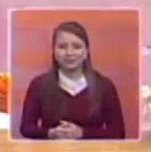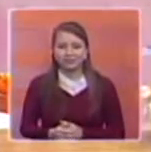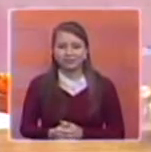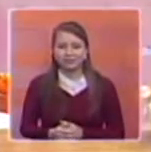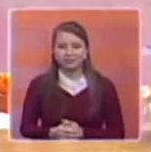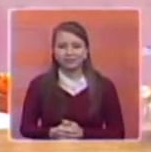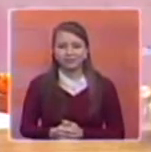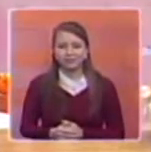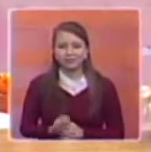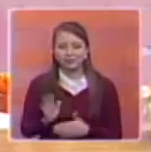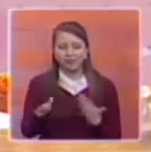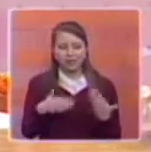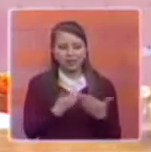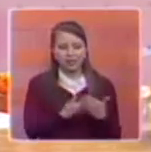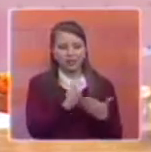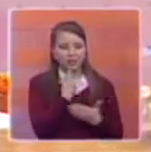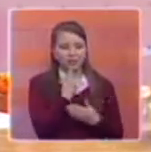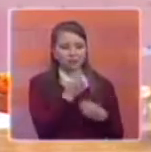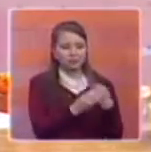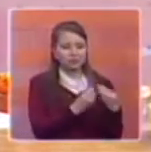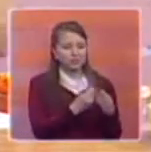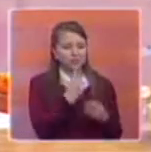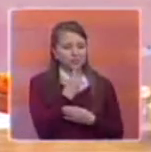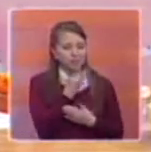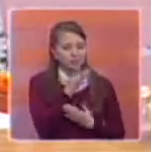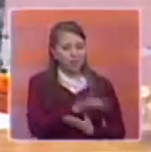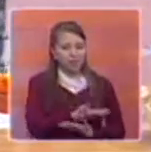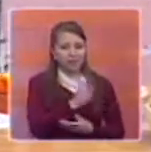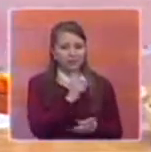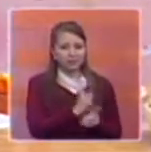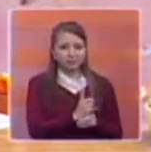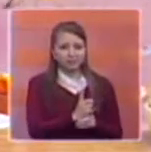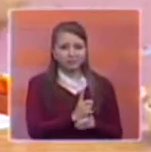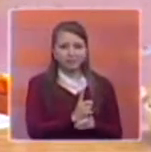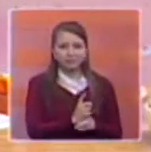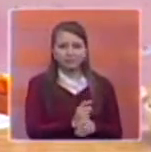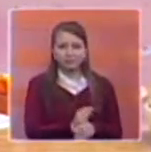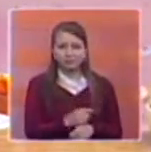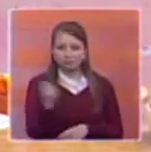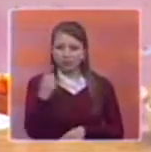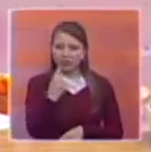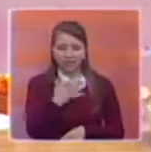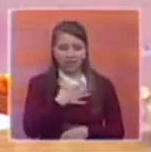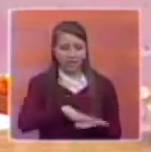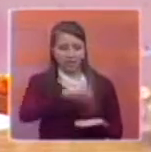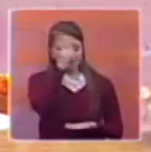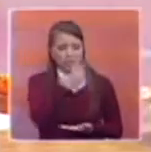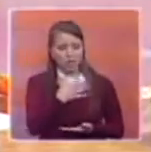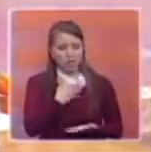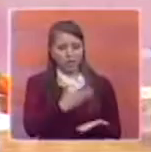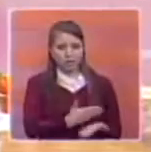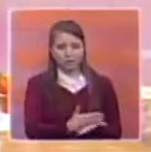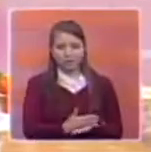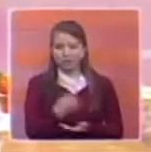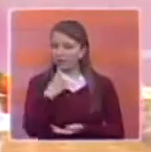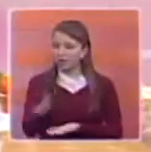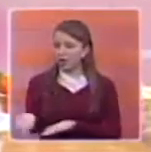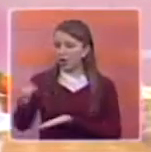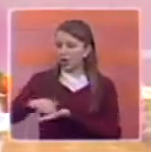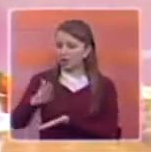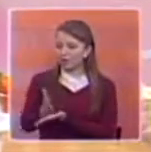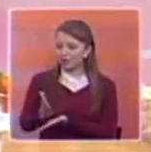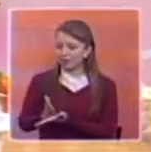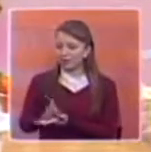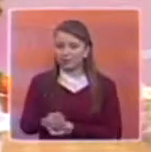Sí. Todo el mundo le dijo que qué bestia. Sí. Pero sí dijo que había aprendido de mí, ¿no? ¿Repitieron? Sí. ¿Y la